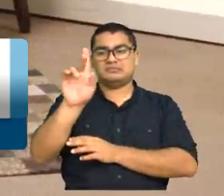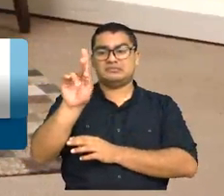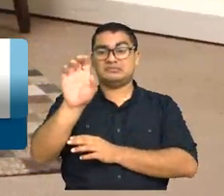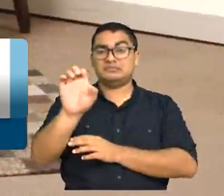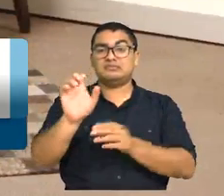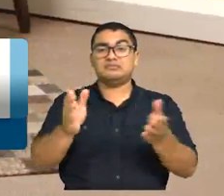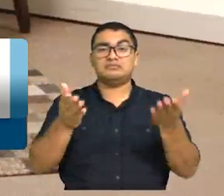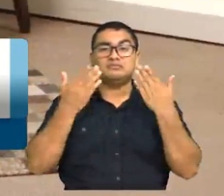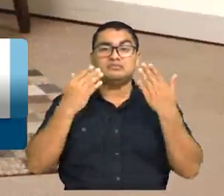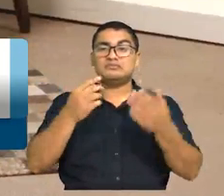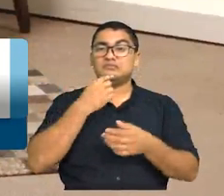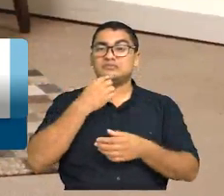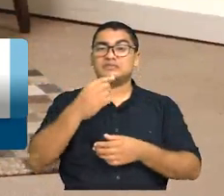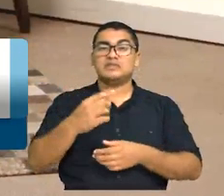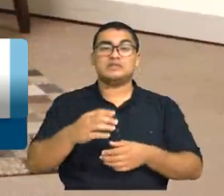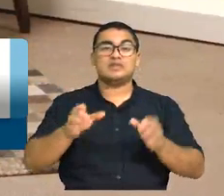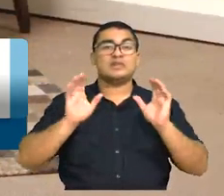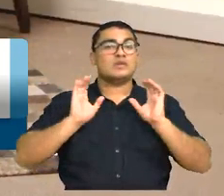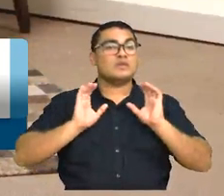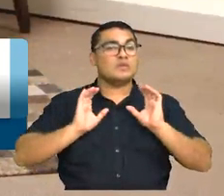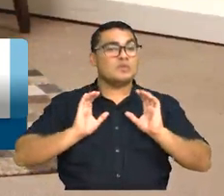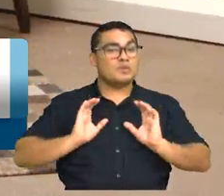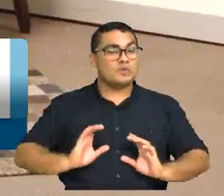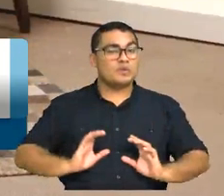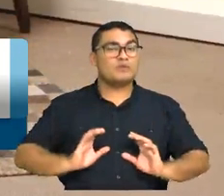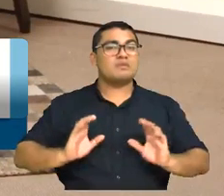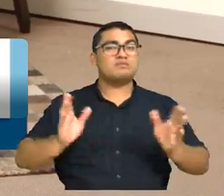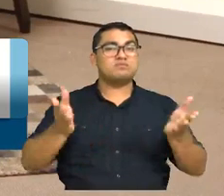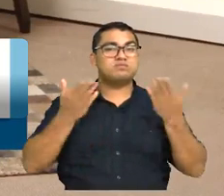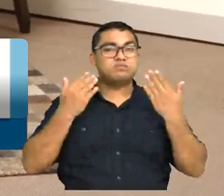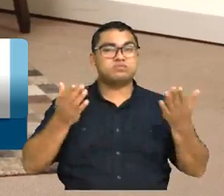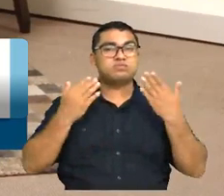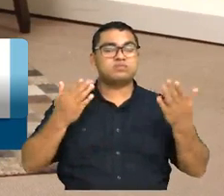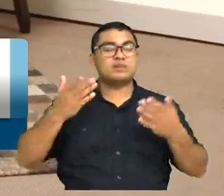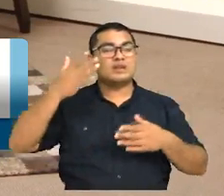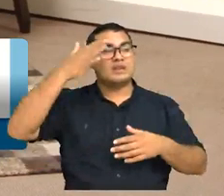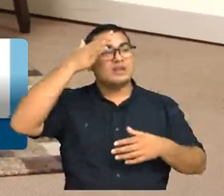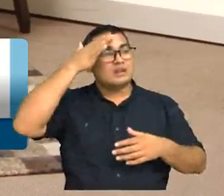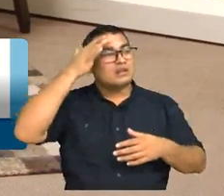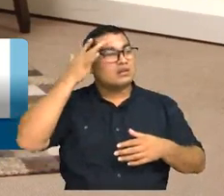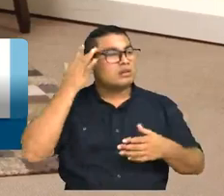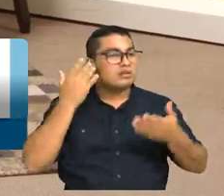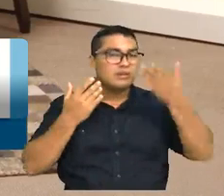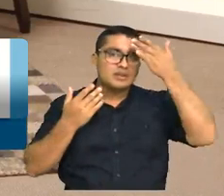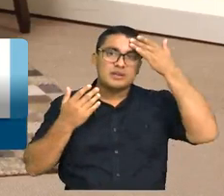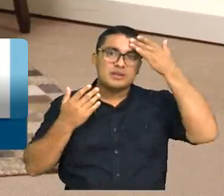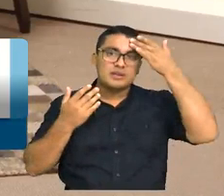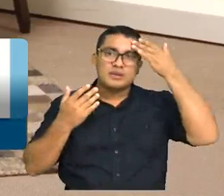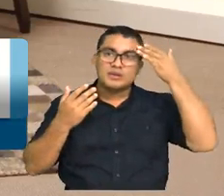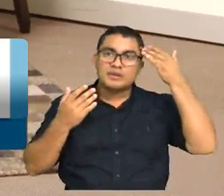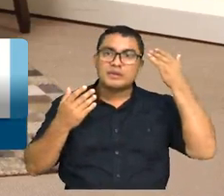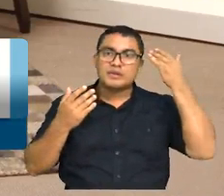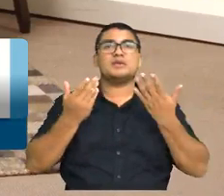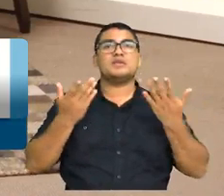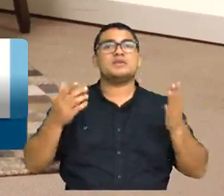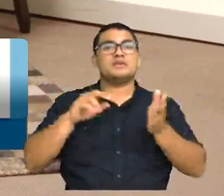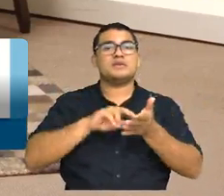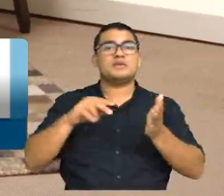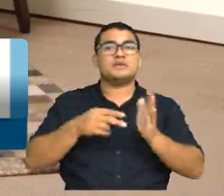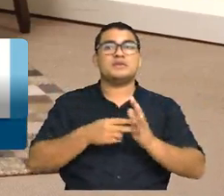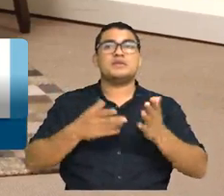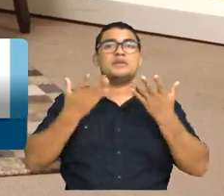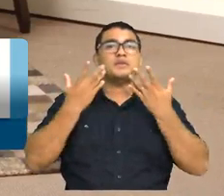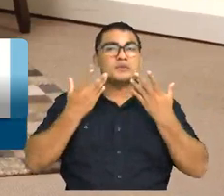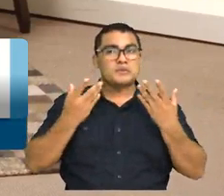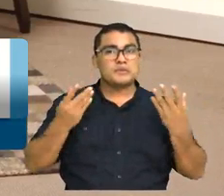organismo tiende a sudar cuando la temperatura corporal va aumentando para mantenerse fresco. Es decir, el sudor no mantiene fresco. Si